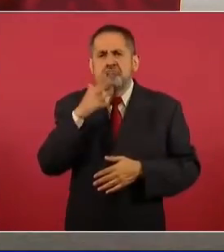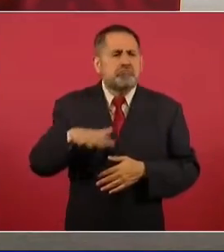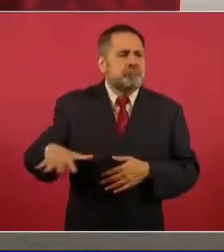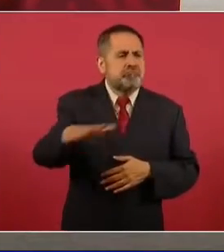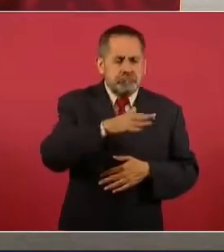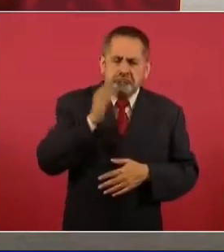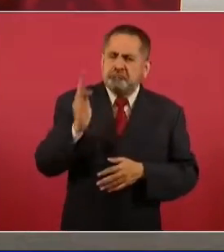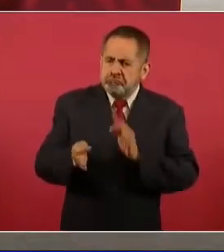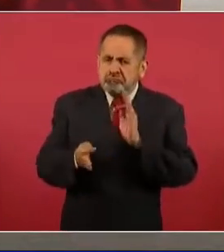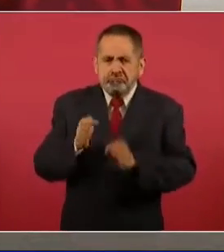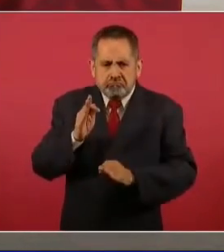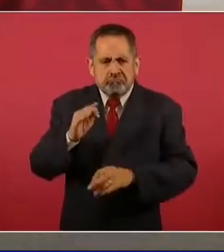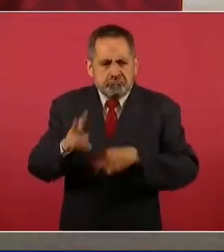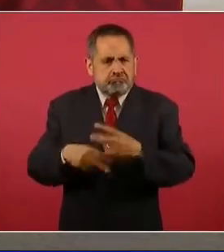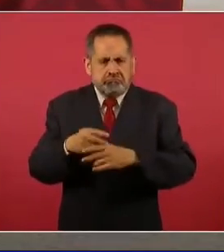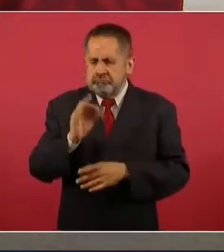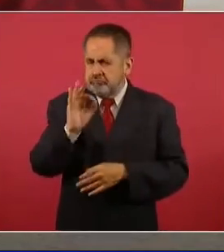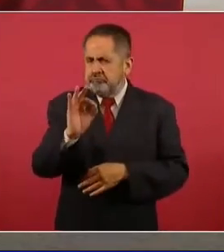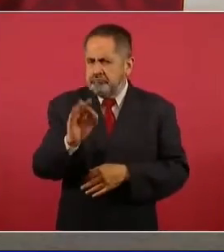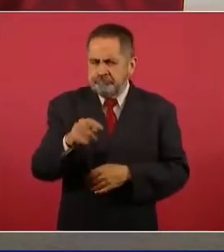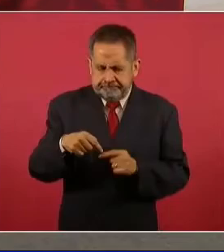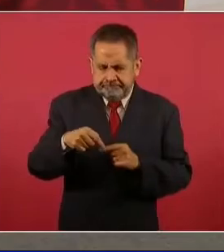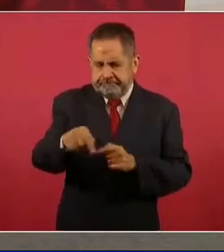vamos a avanzar, vamos a terminar.